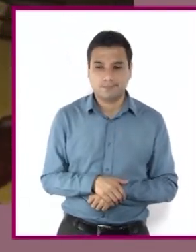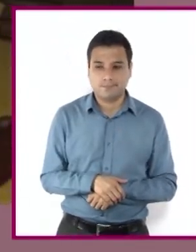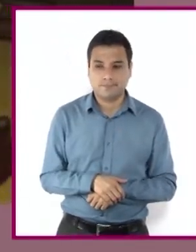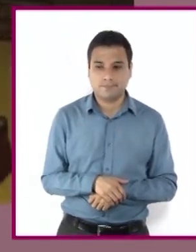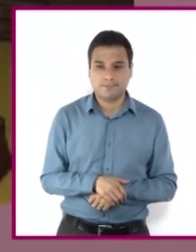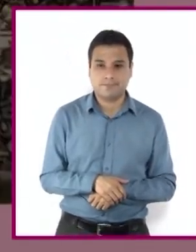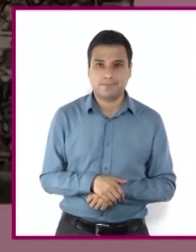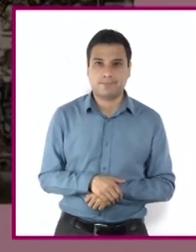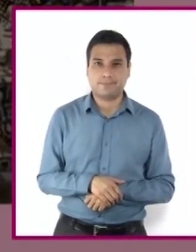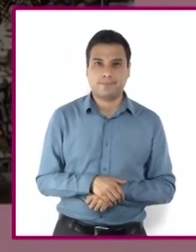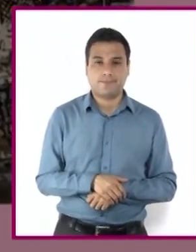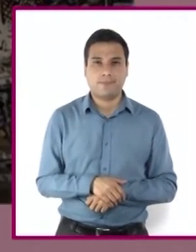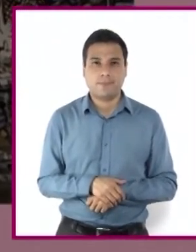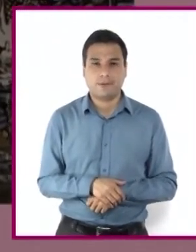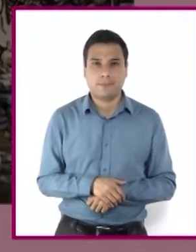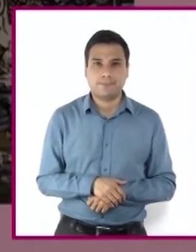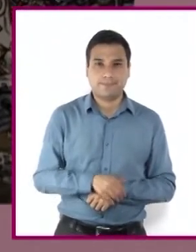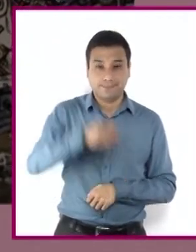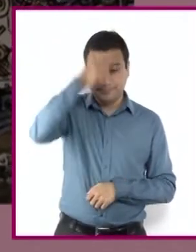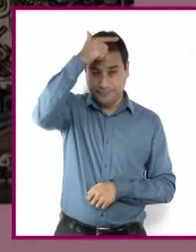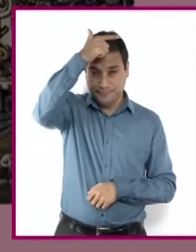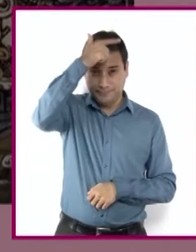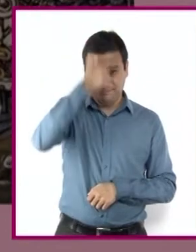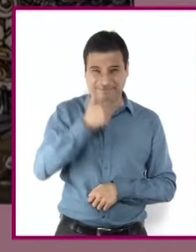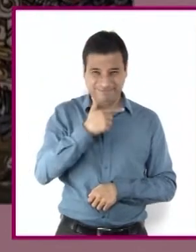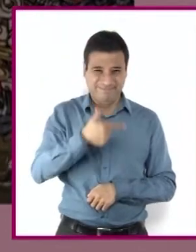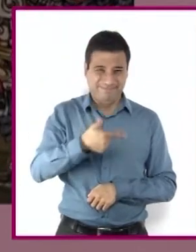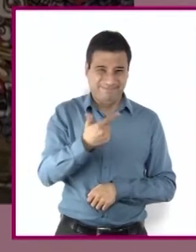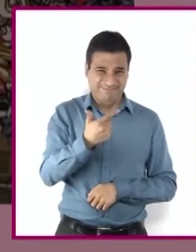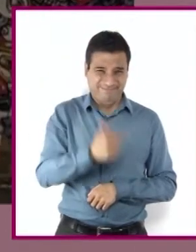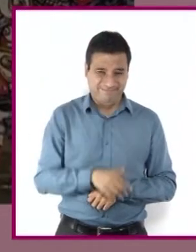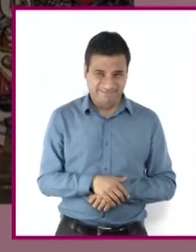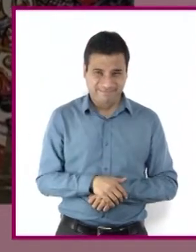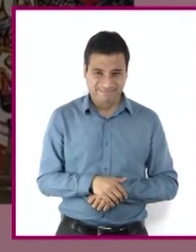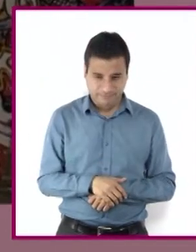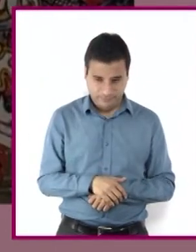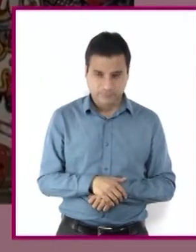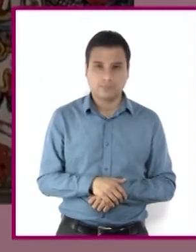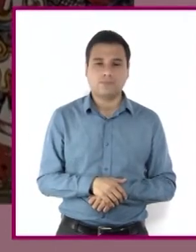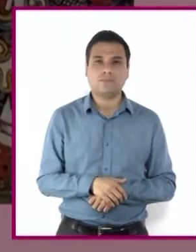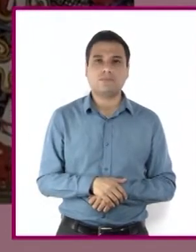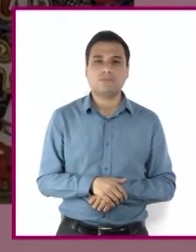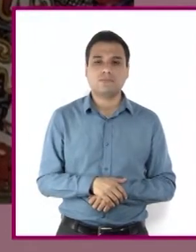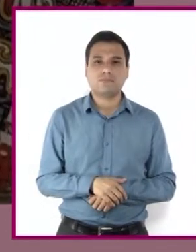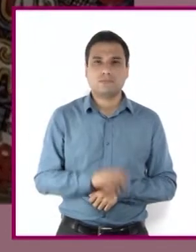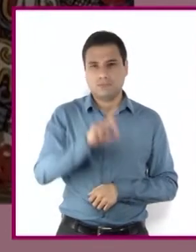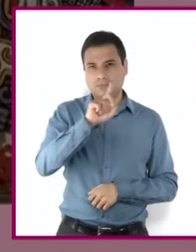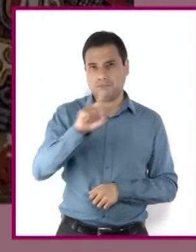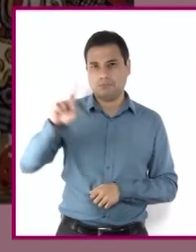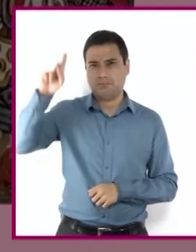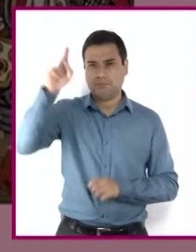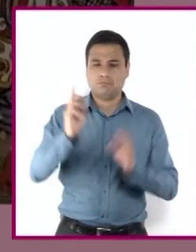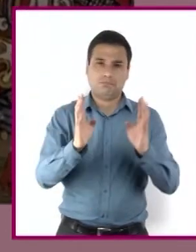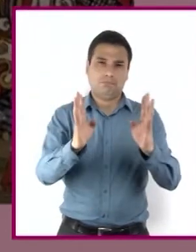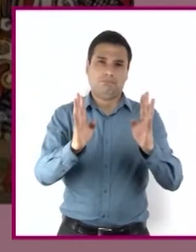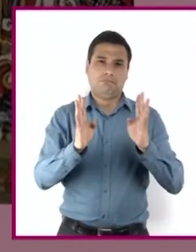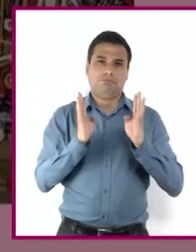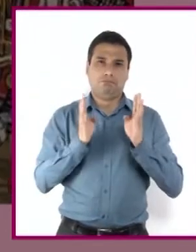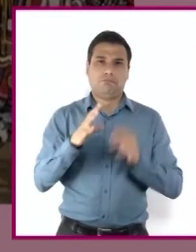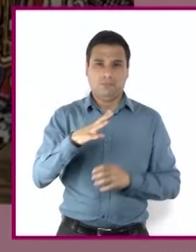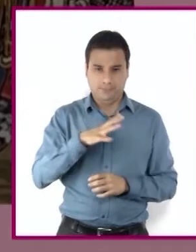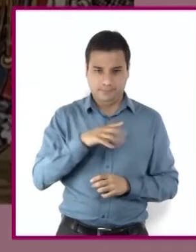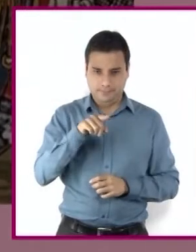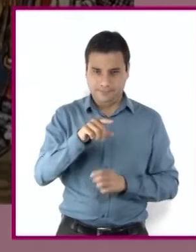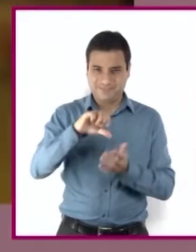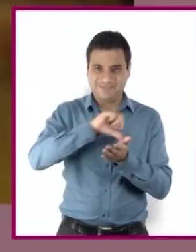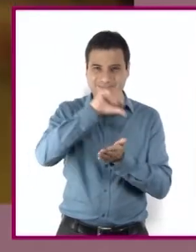Llegada la medianoche, los dioses se ordenaron en dos filas, a uno y otro lado del gran horno divino.